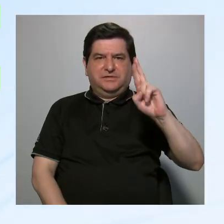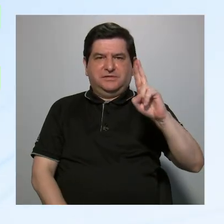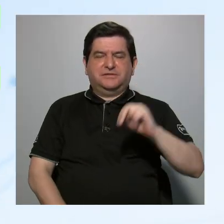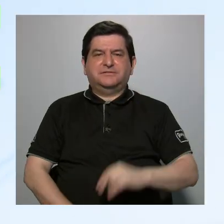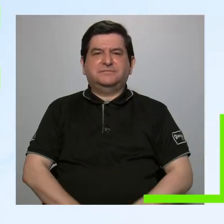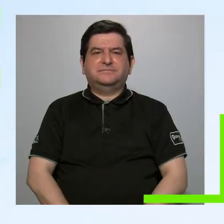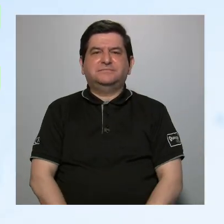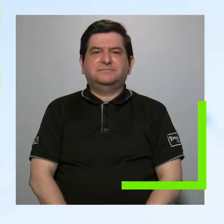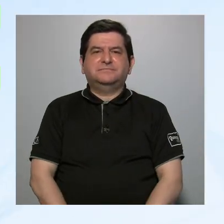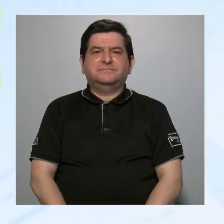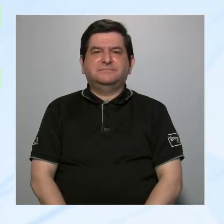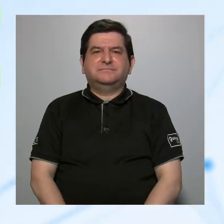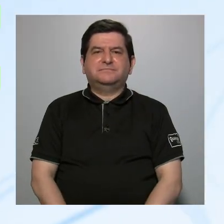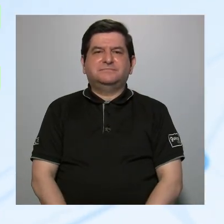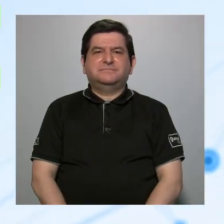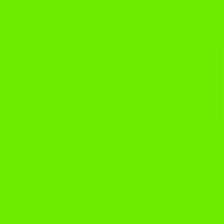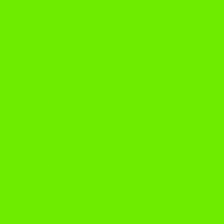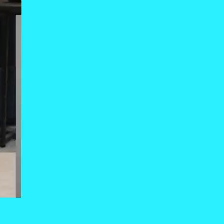Rica.